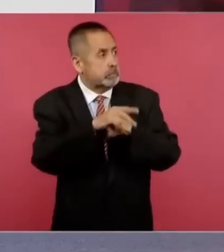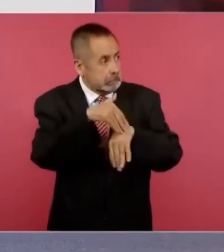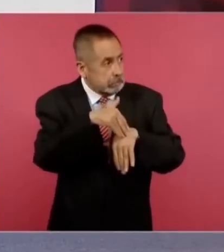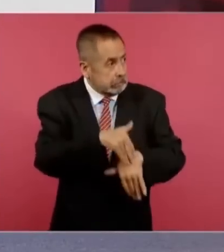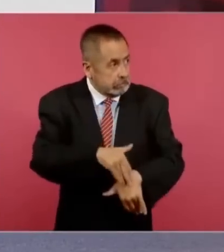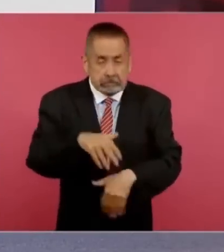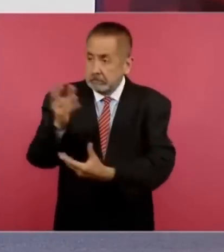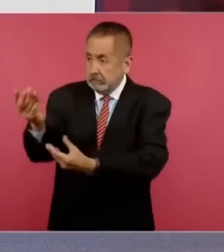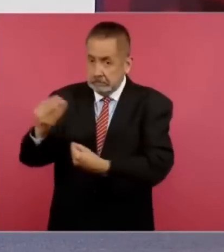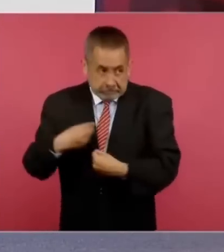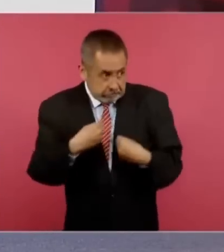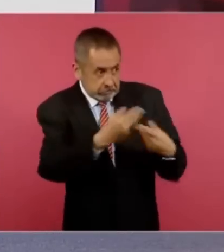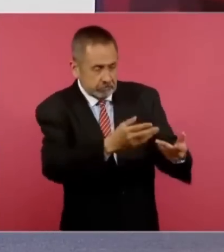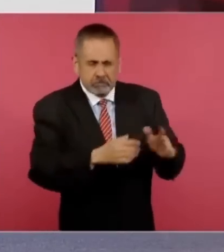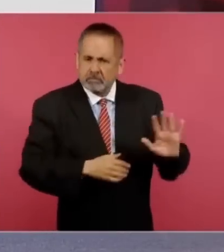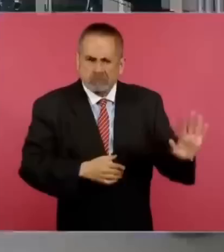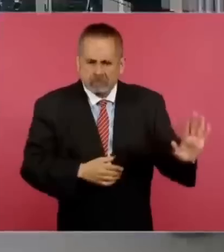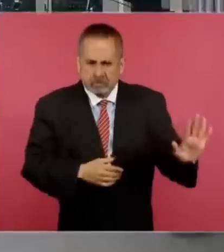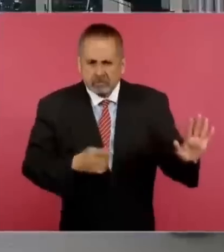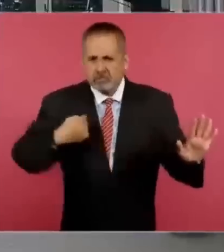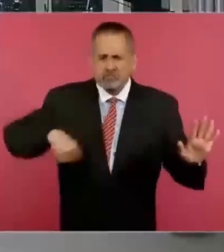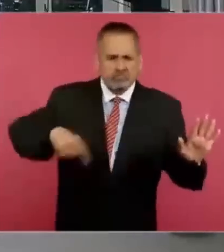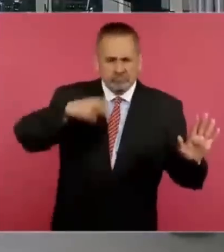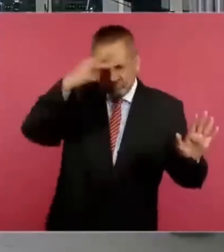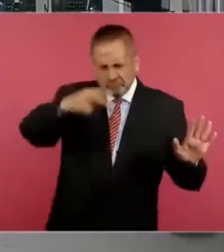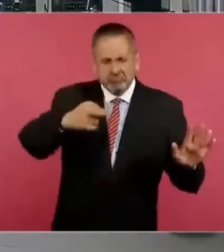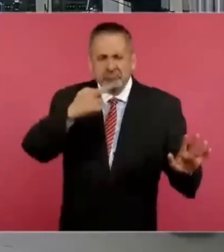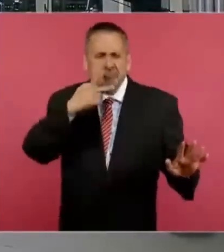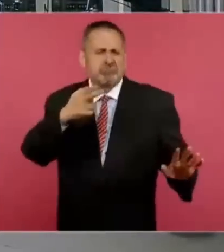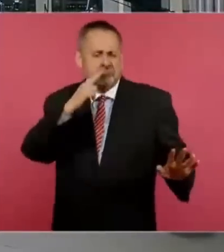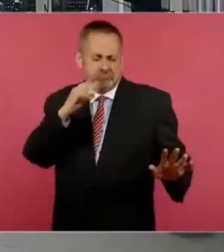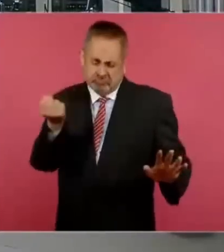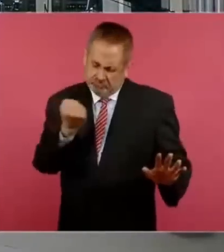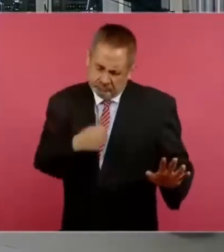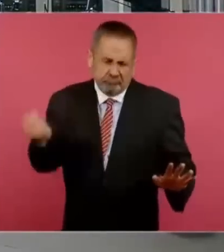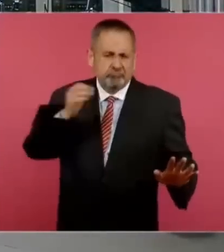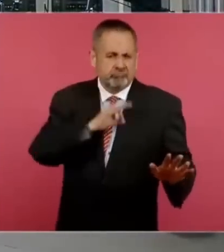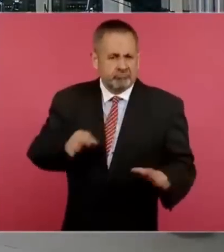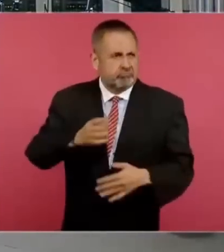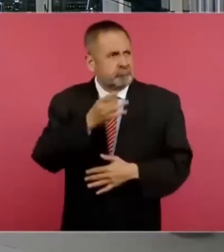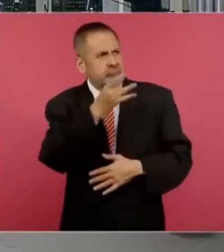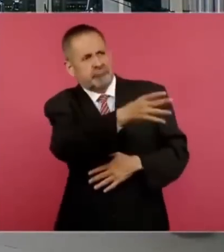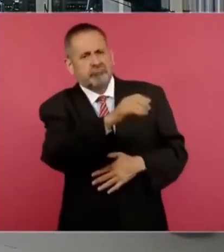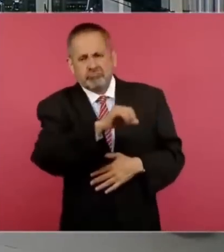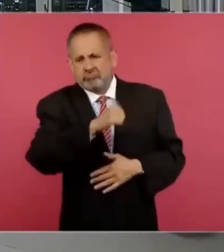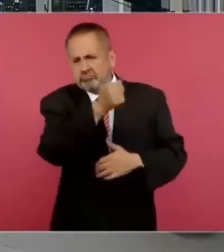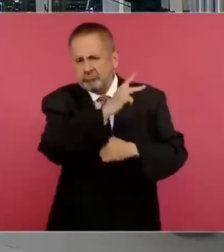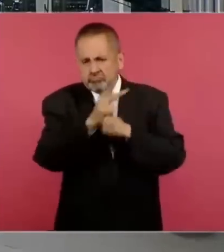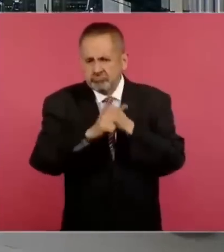podemos hacer todo mejor que cualquier otro país.